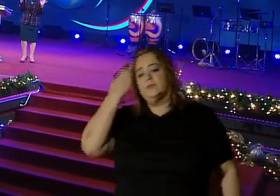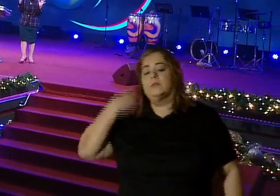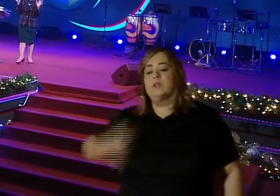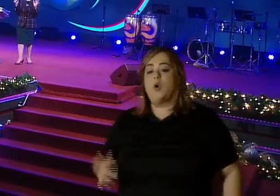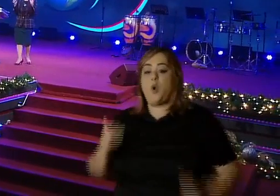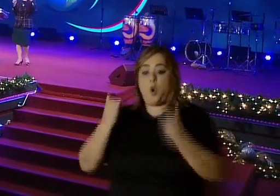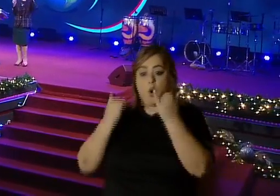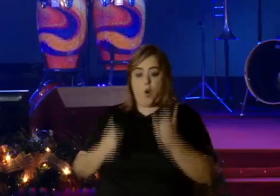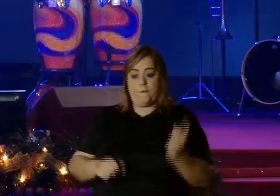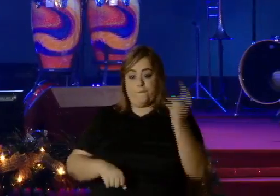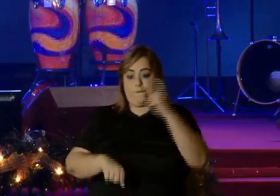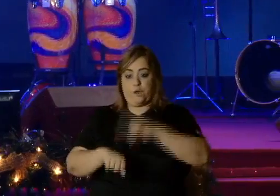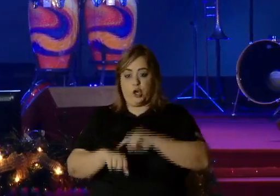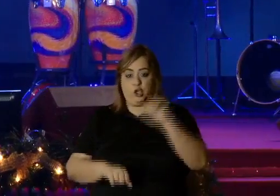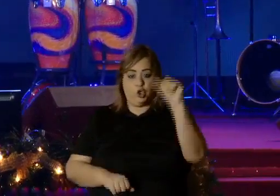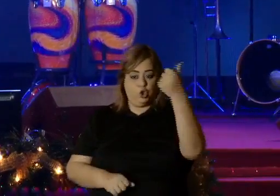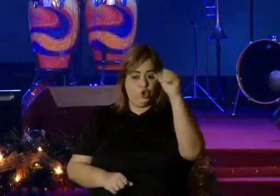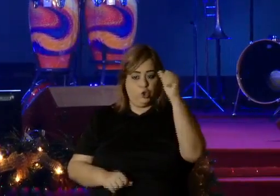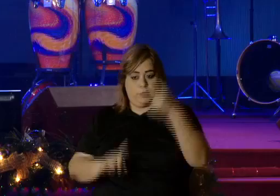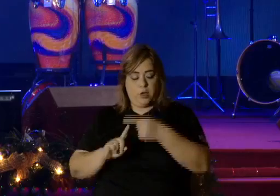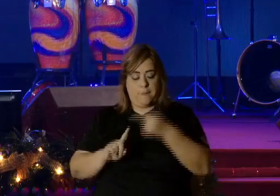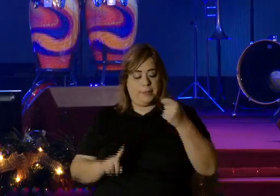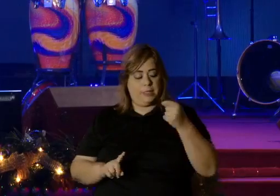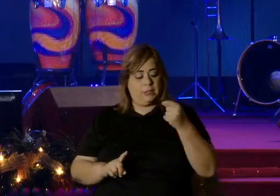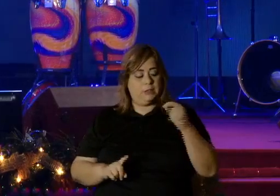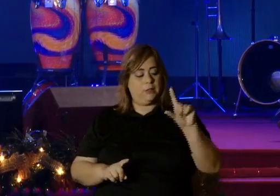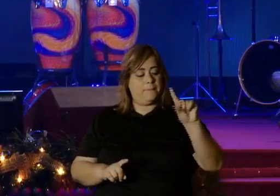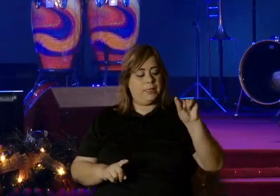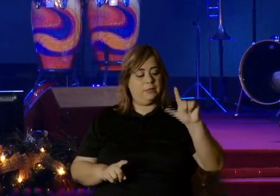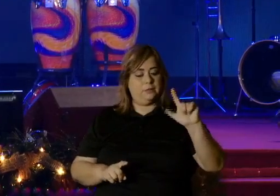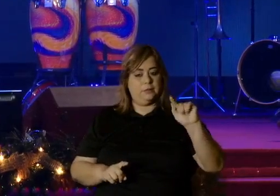primer domingo del 2021, dele gloria a Dios,